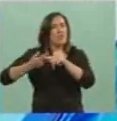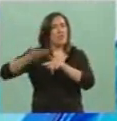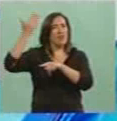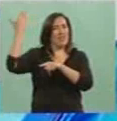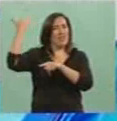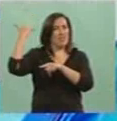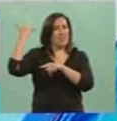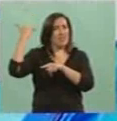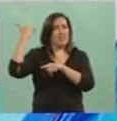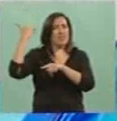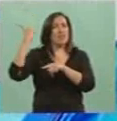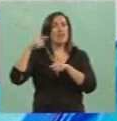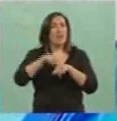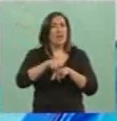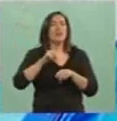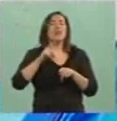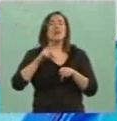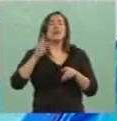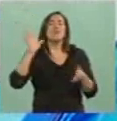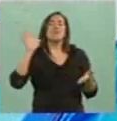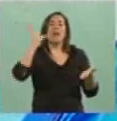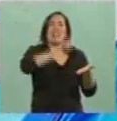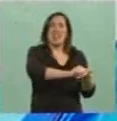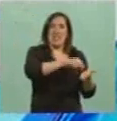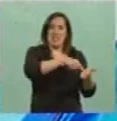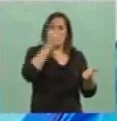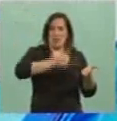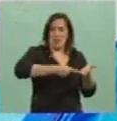fundamentalmente en este caso de intervención. Y